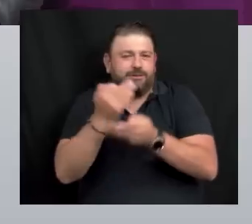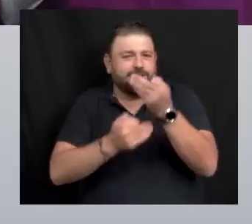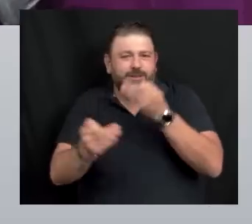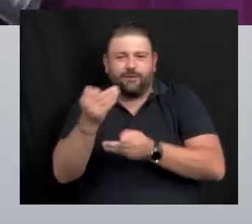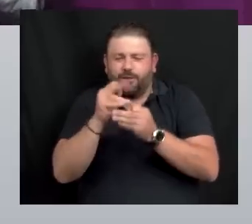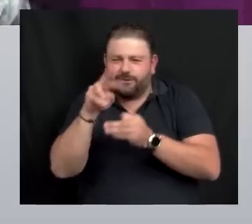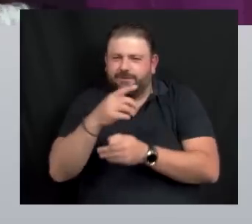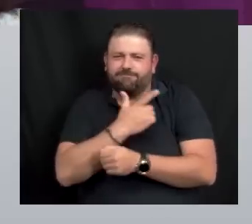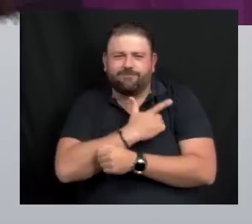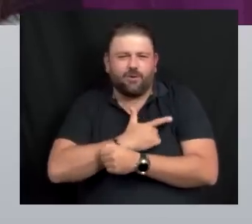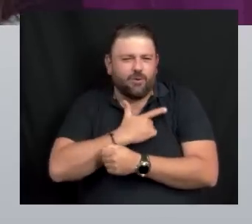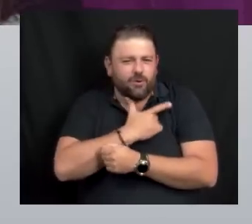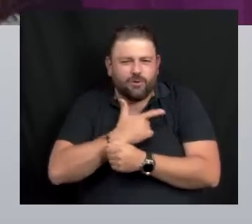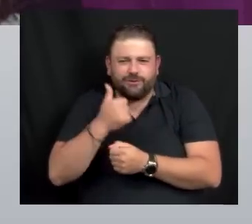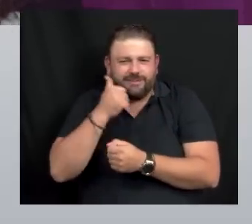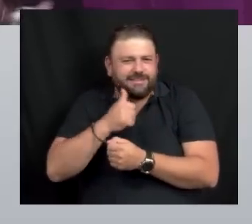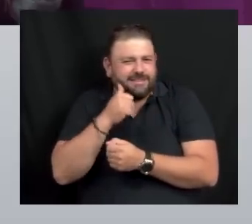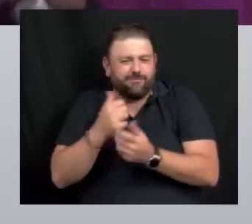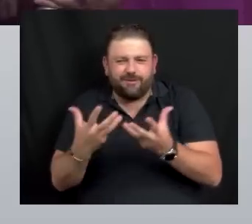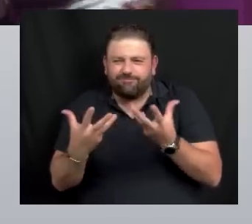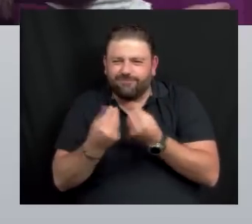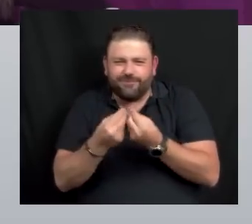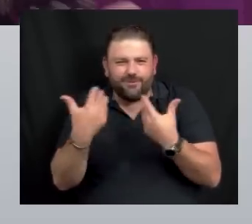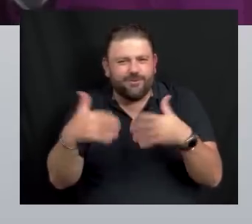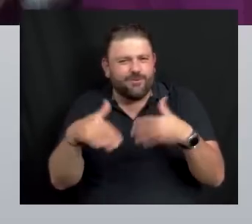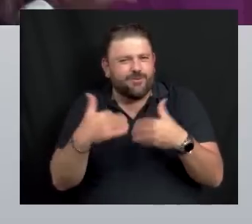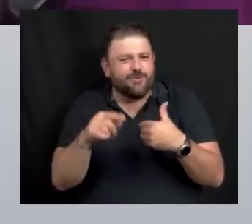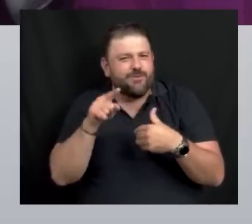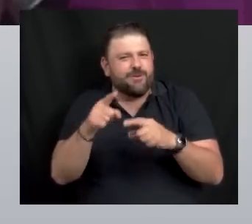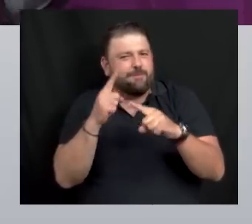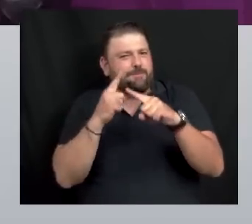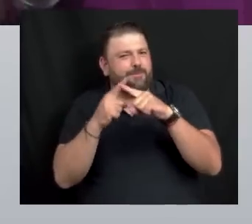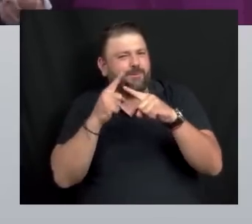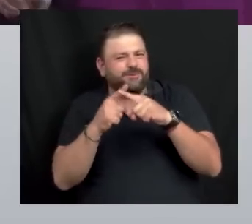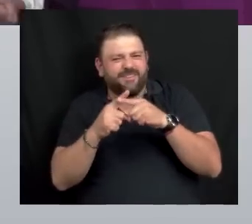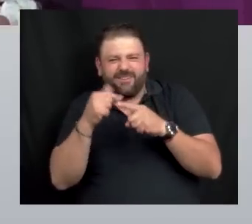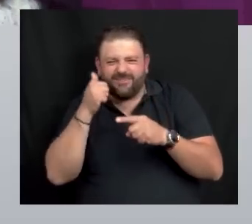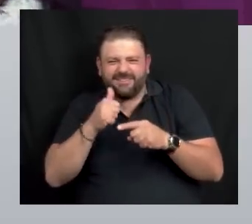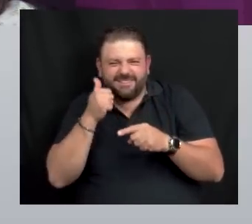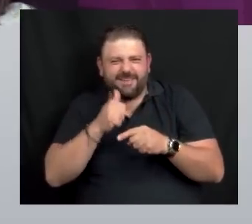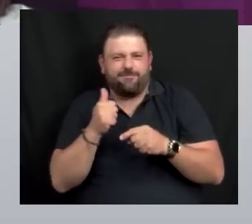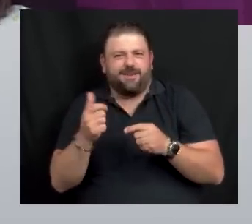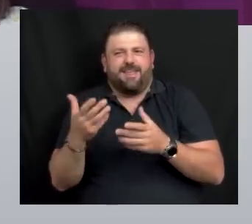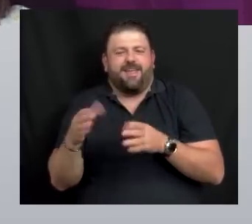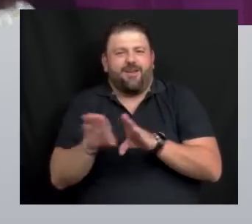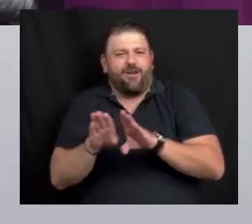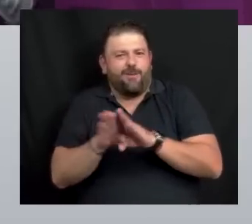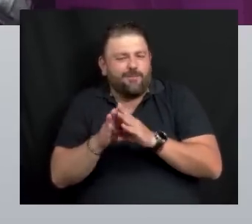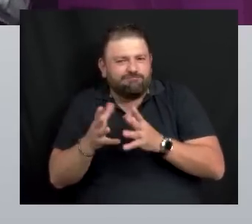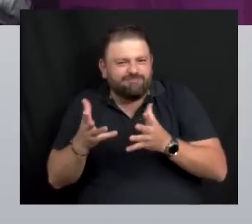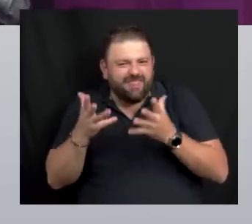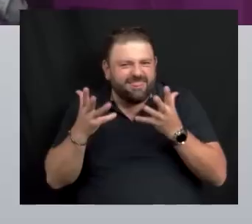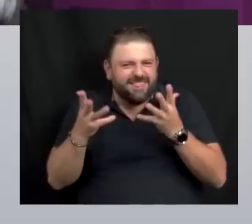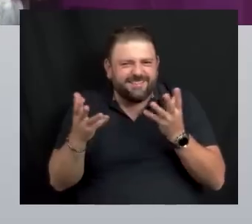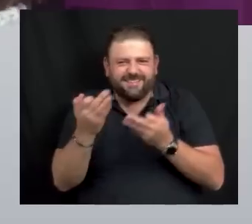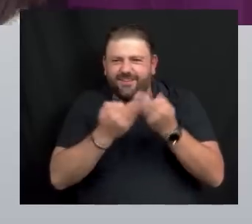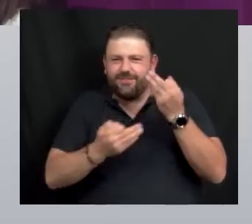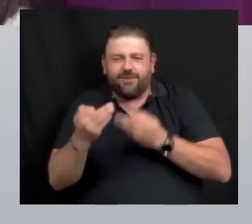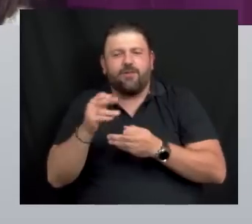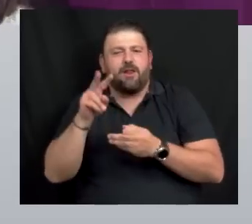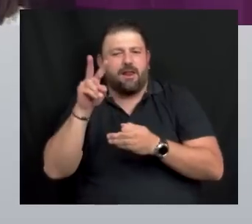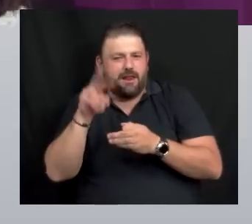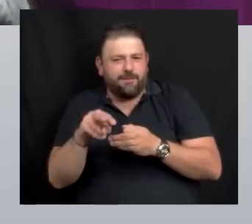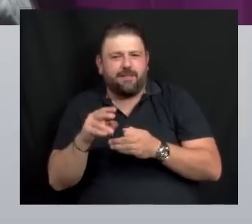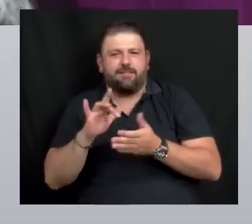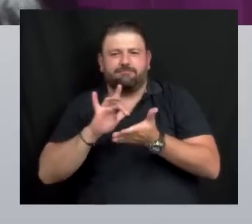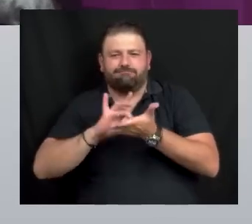gusto! Siempre me encanta esa energía que ustedes tienen. ¡Qué emoción! Yo sé que hay que iniciar así el año con toda la energía. Y pues bueno, muy agradecidas